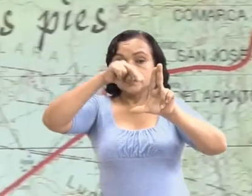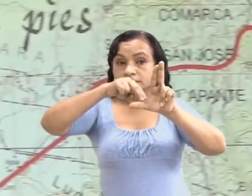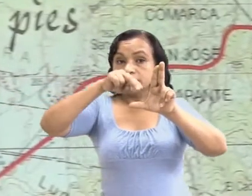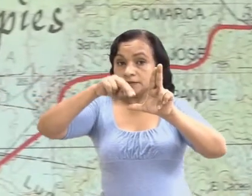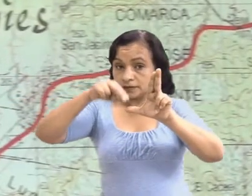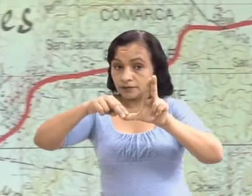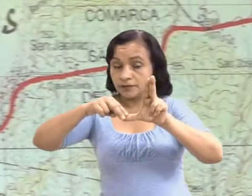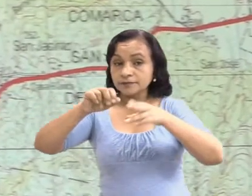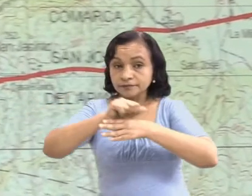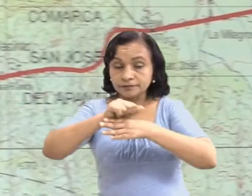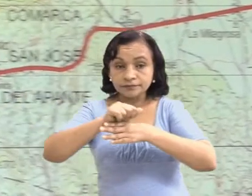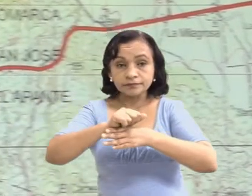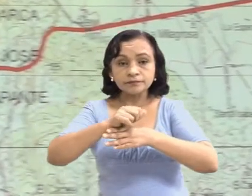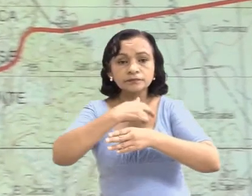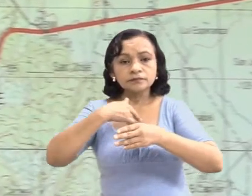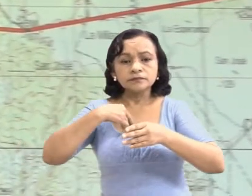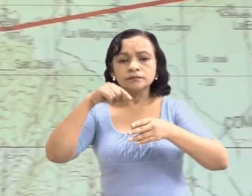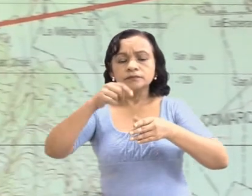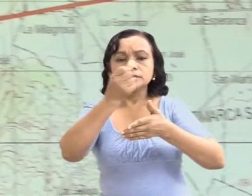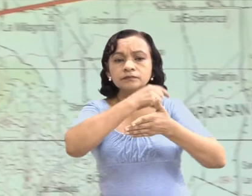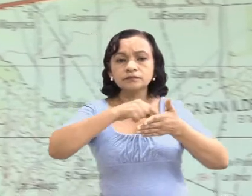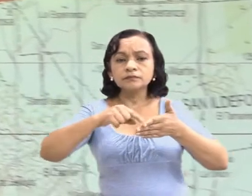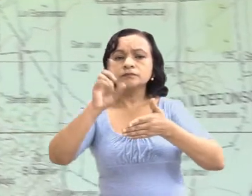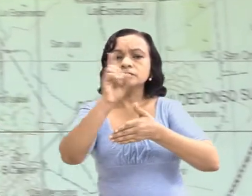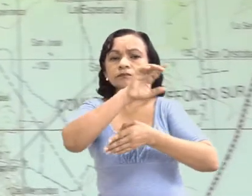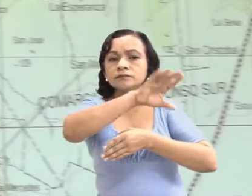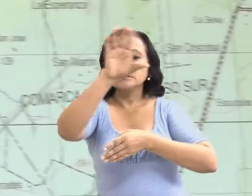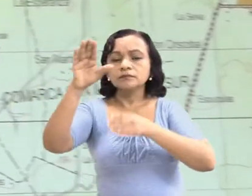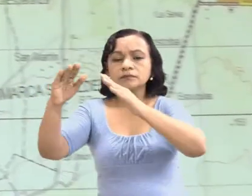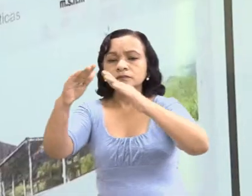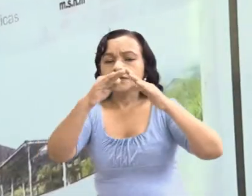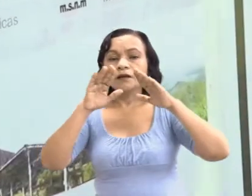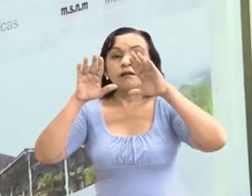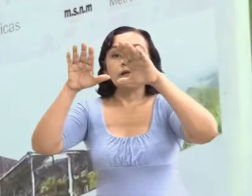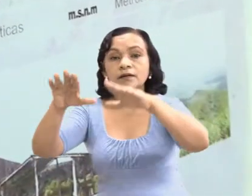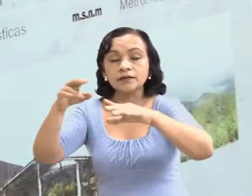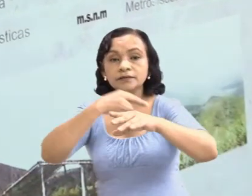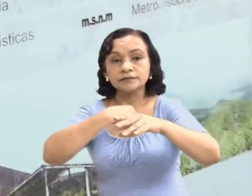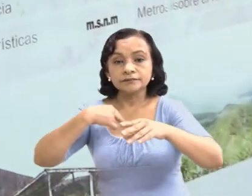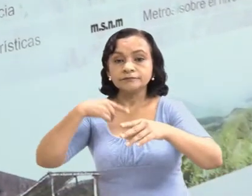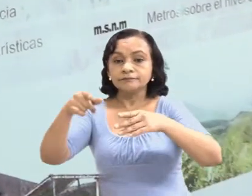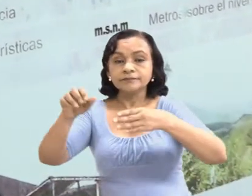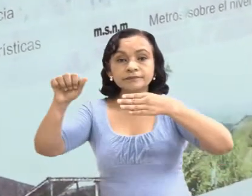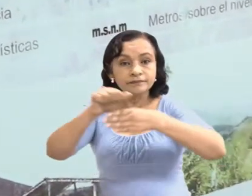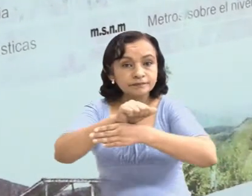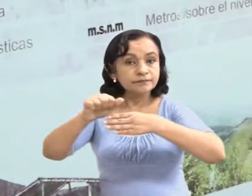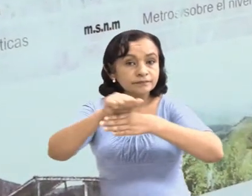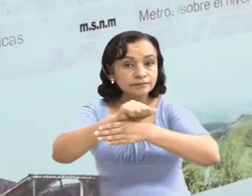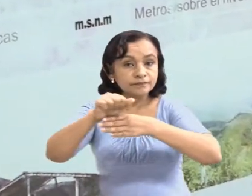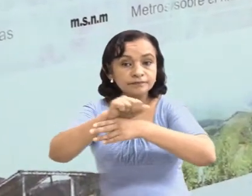Desastres se trasladó esta semana hasta el Departamento de León, unificando criterios de preparación entre emprendedores